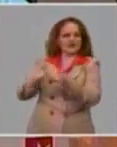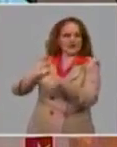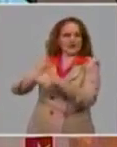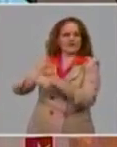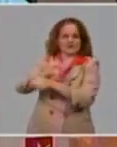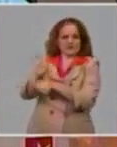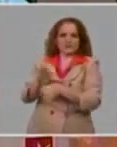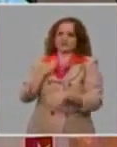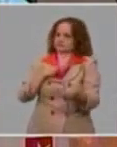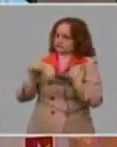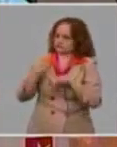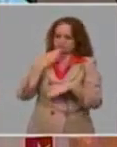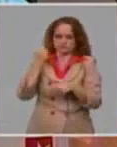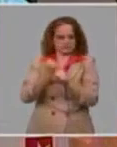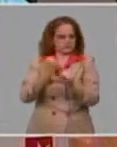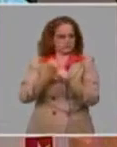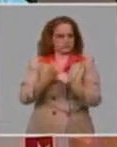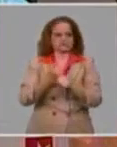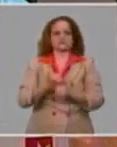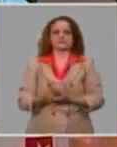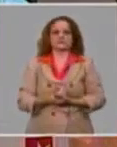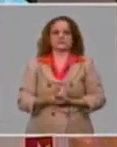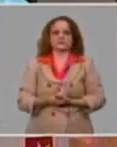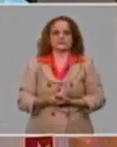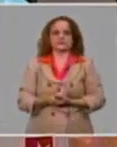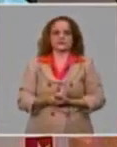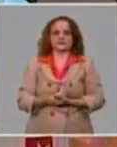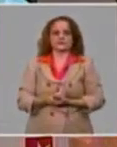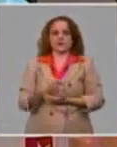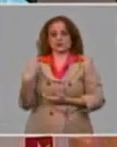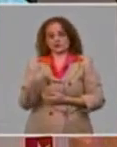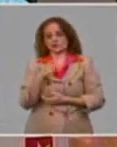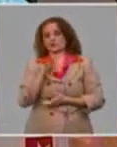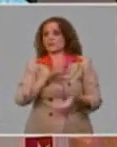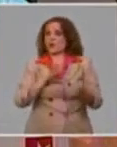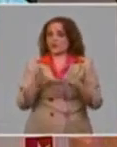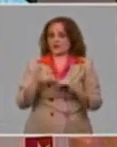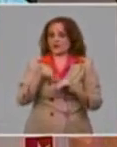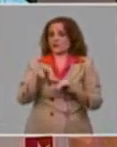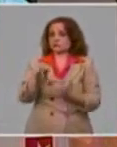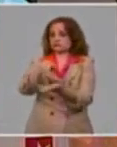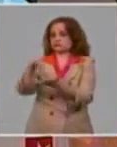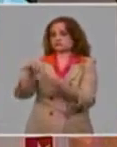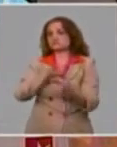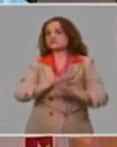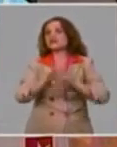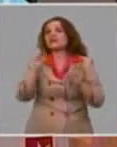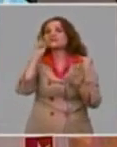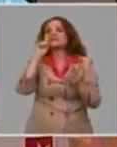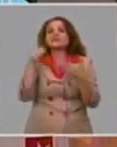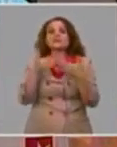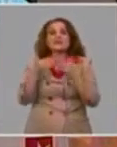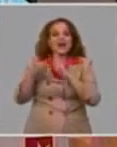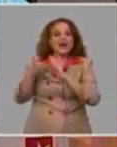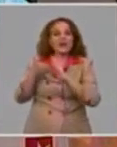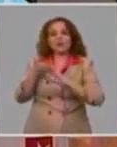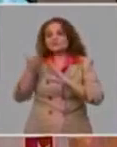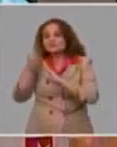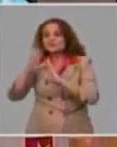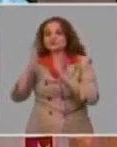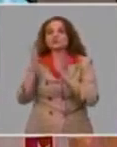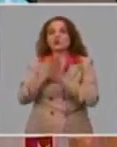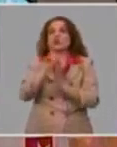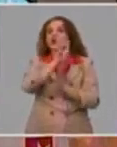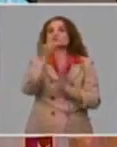pasado, teníamos un poquito más de 11.000 capacidades terminadas. Hoy tenemos terminado el 100% de las capacidades, de la